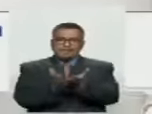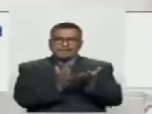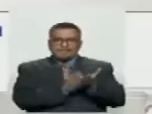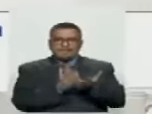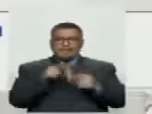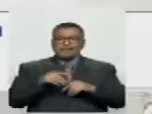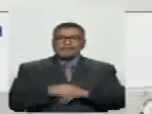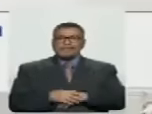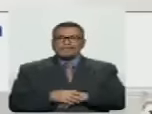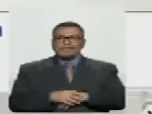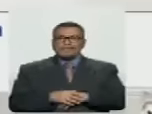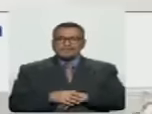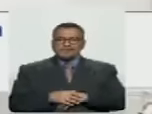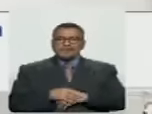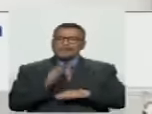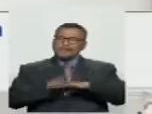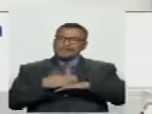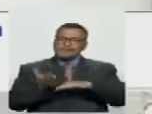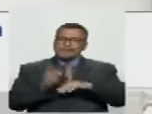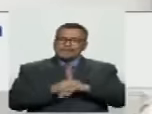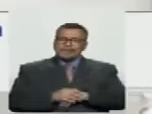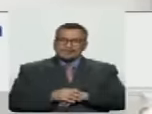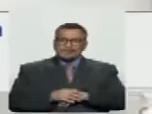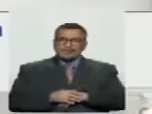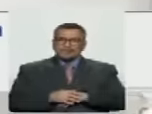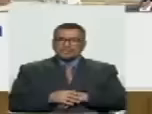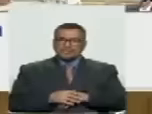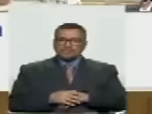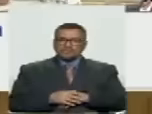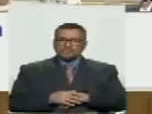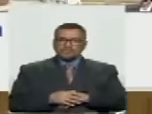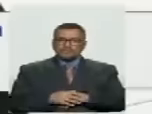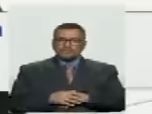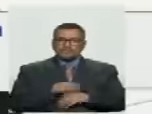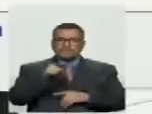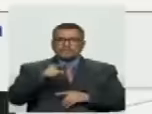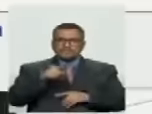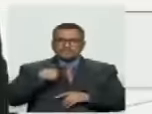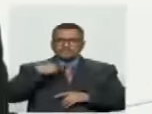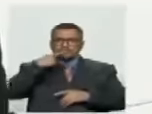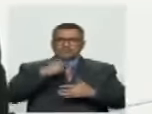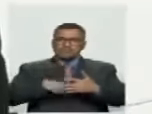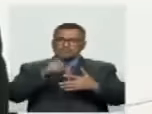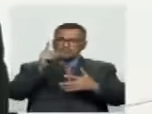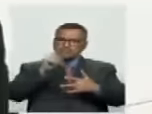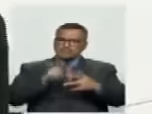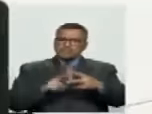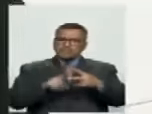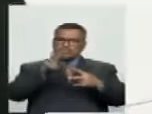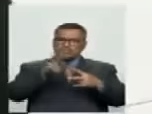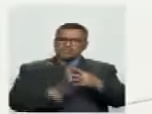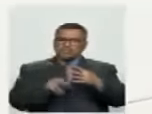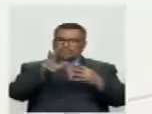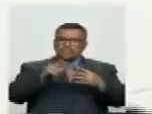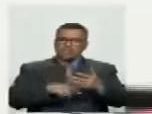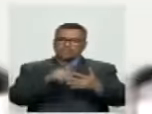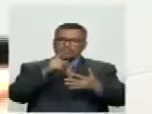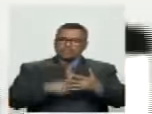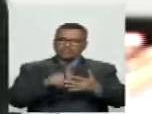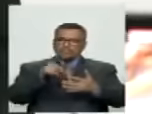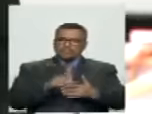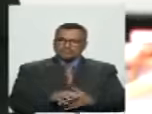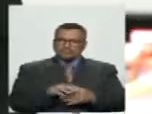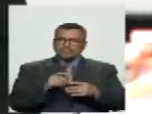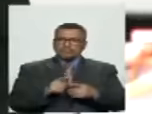escuelas. ¿Por qué? Porque si usted ve un contenido de un minuto, o de dos minutos, o de tres minutos